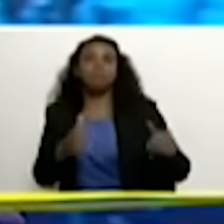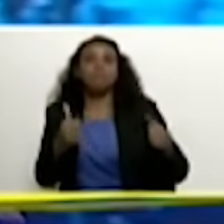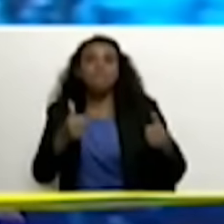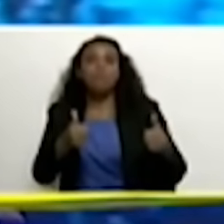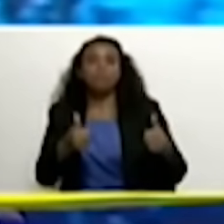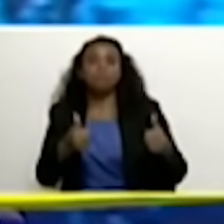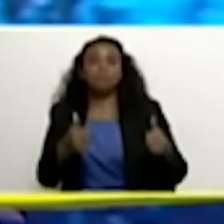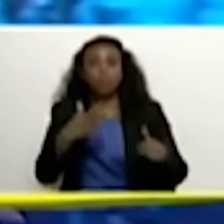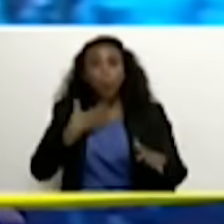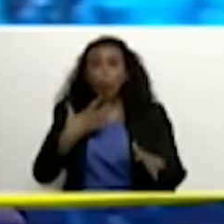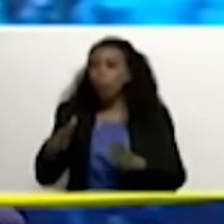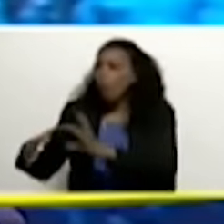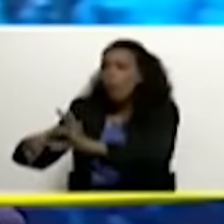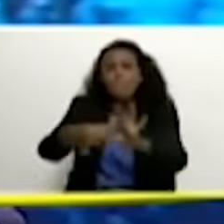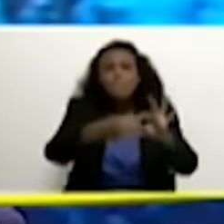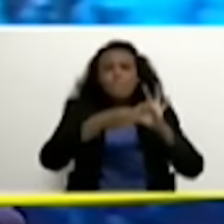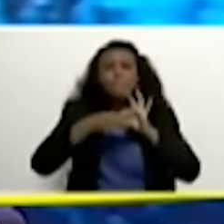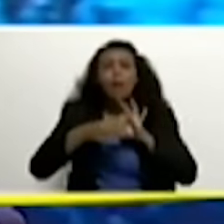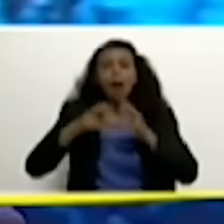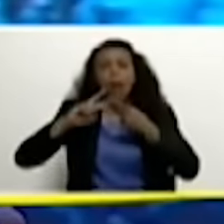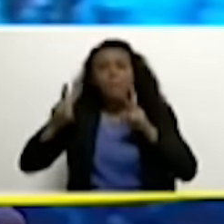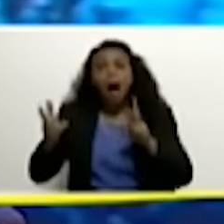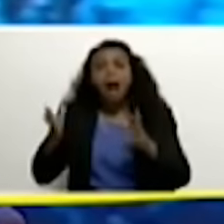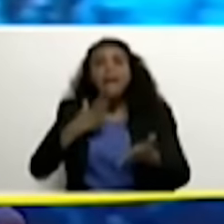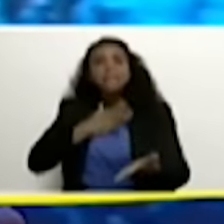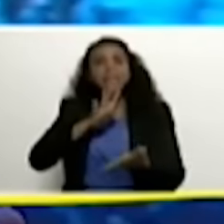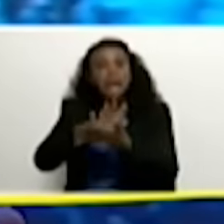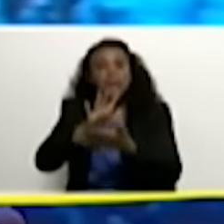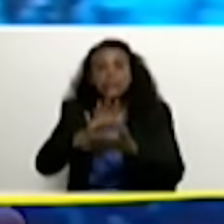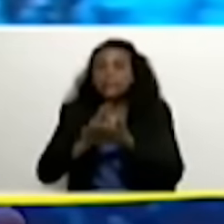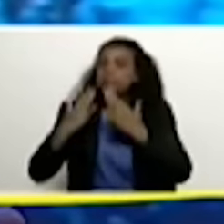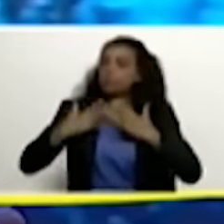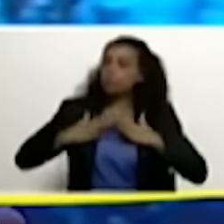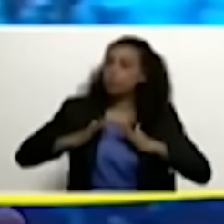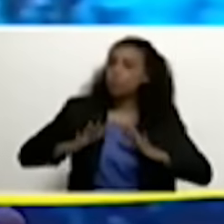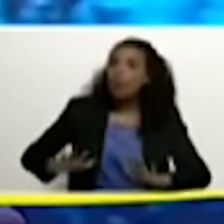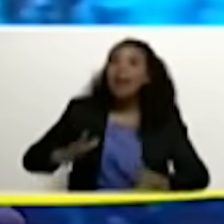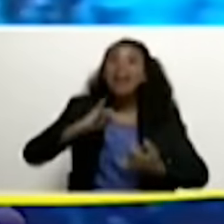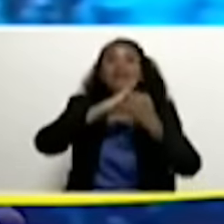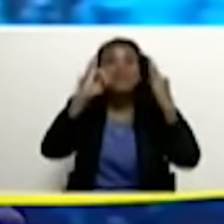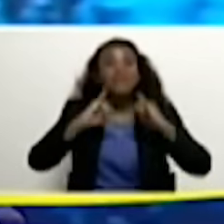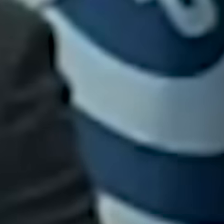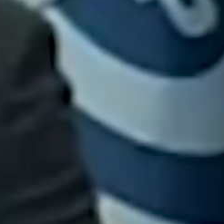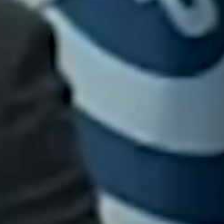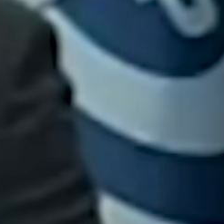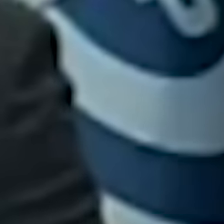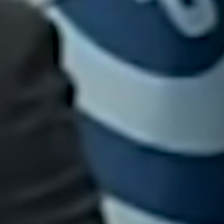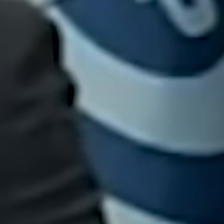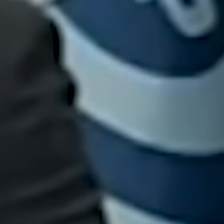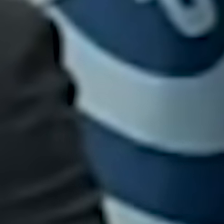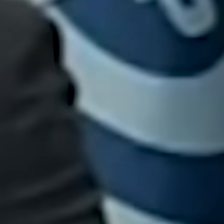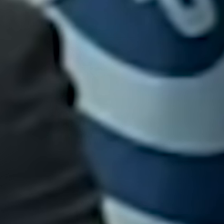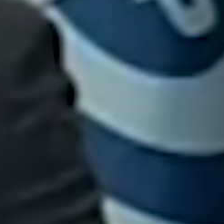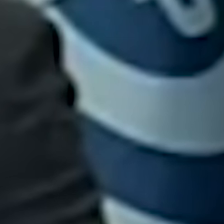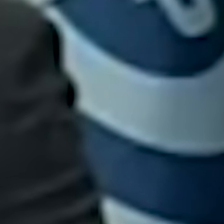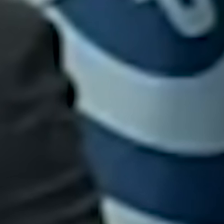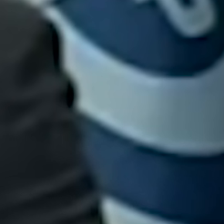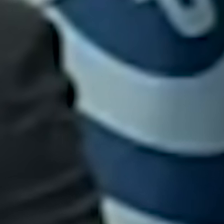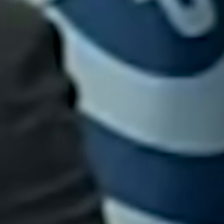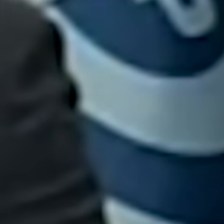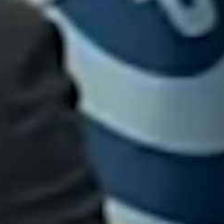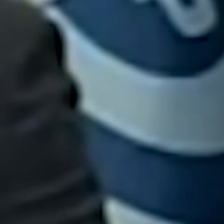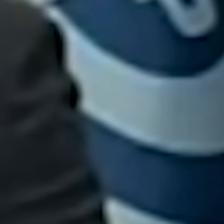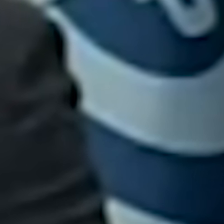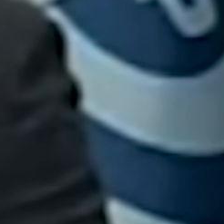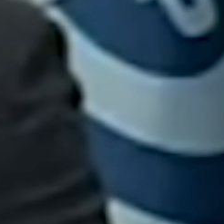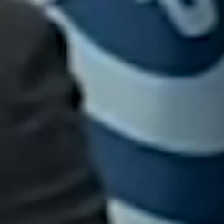todo lo que podamos unir para garantizar la paz, la tranquilidad, la armonía, la felicidad de la gente. La banda de Juan